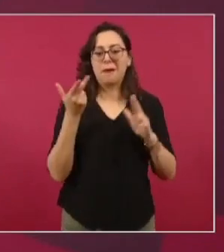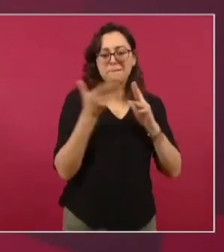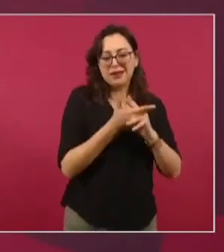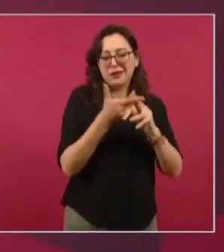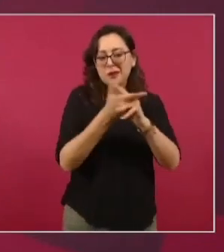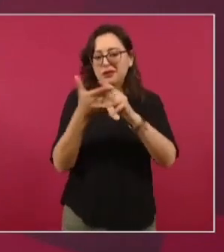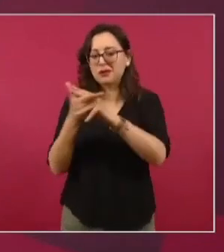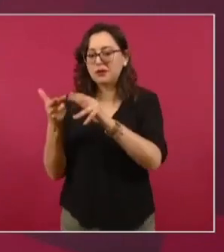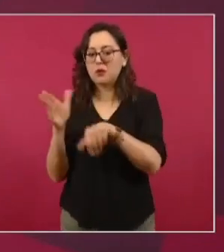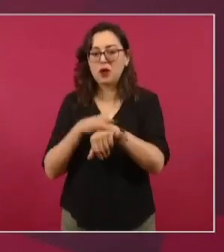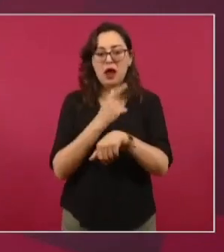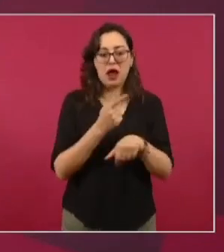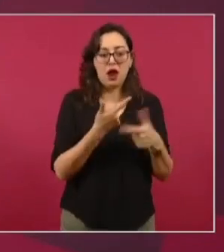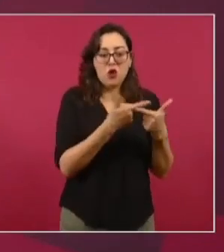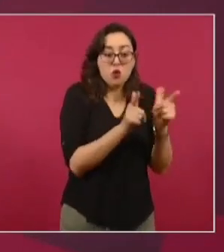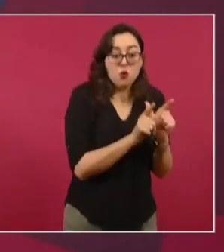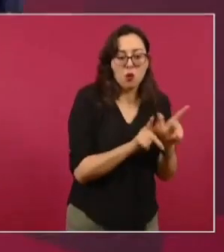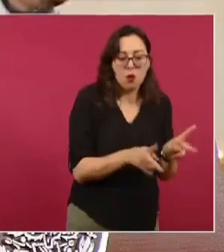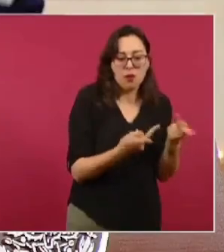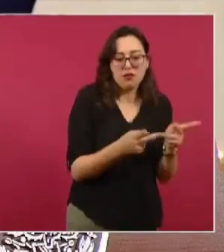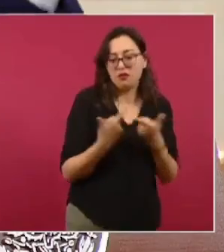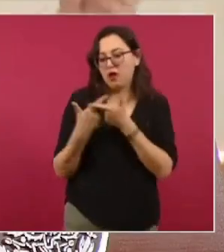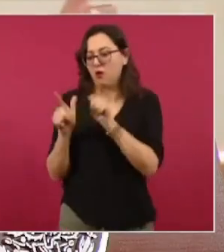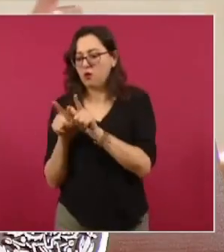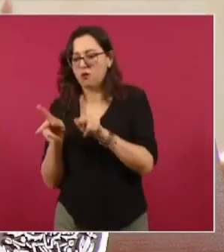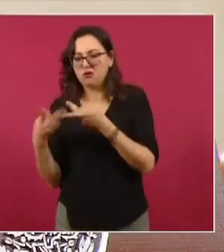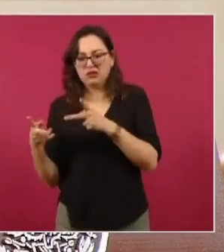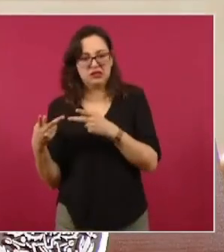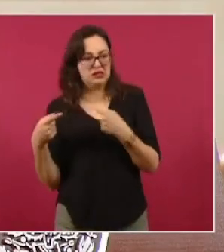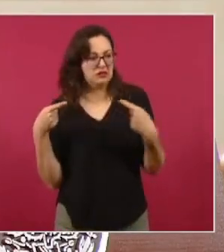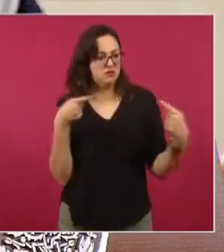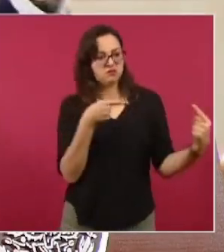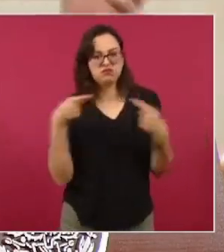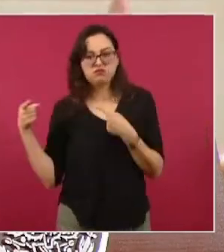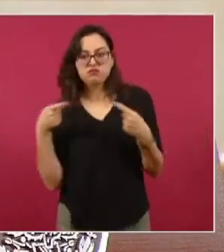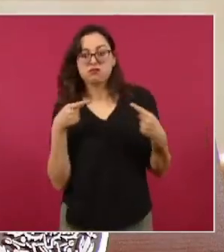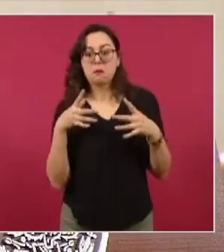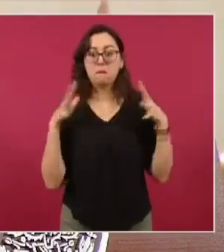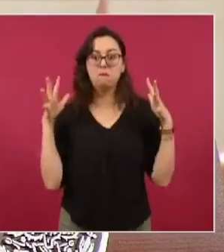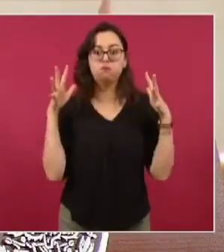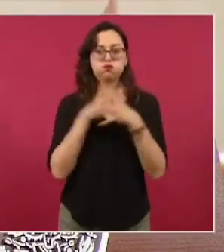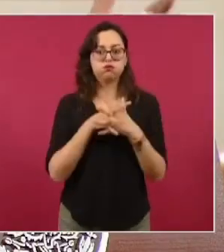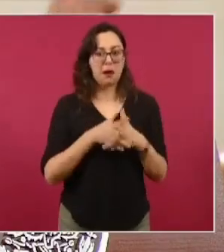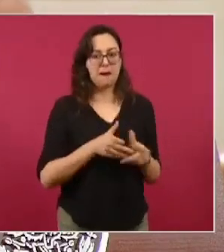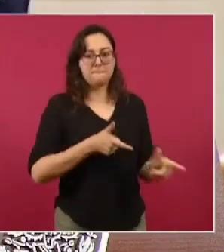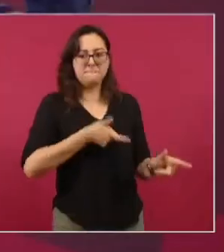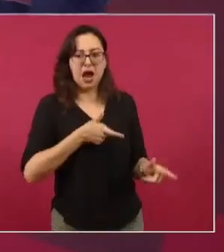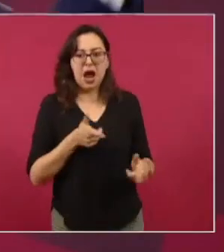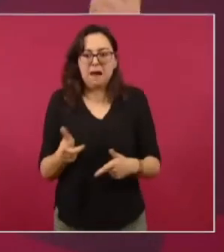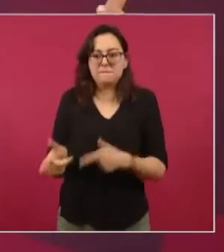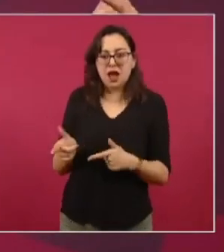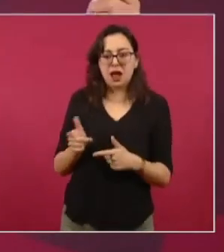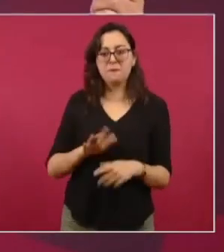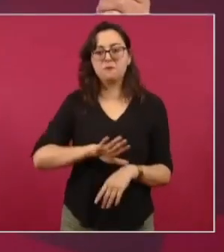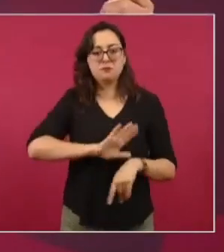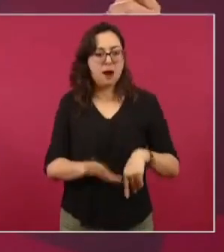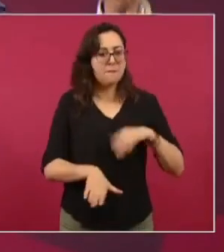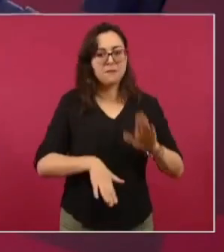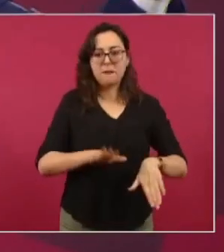y en tercero que lo estamos haciendo es cooperar